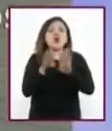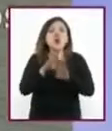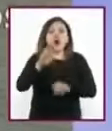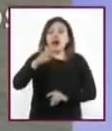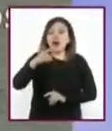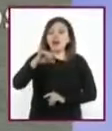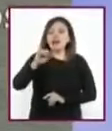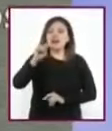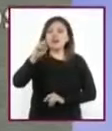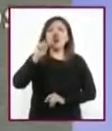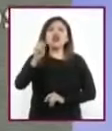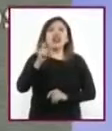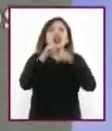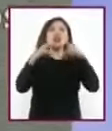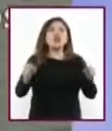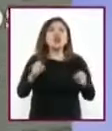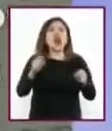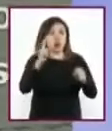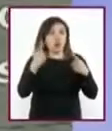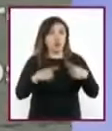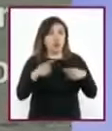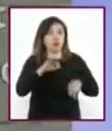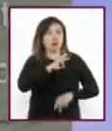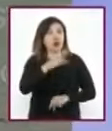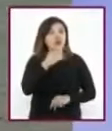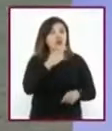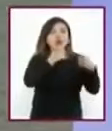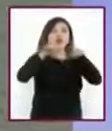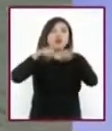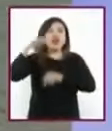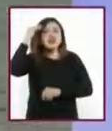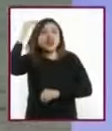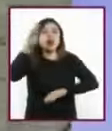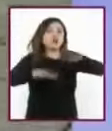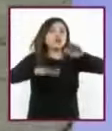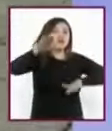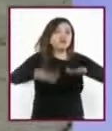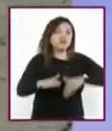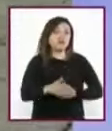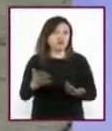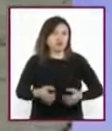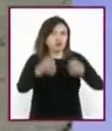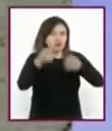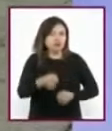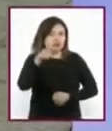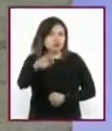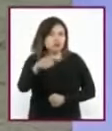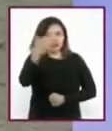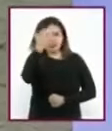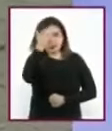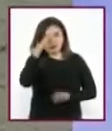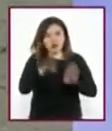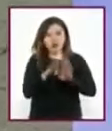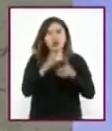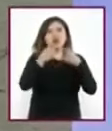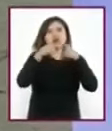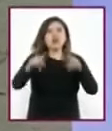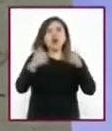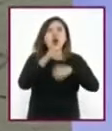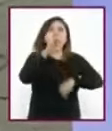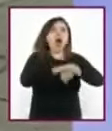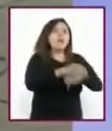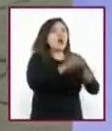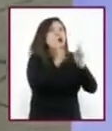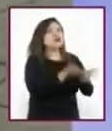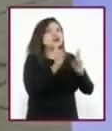variedades lingüísticas que una persona emplea en diversas situaciones sociales. Seguramente hablas de manera distinta con tus amigos